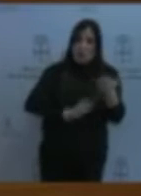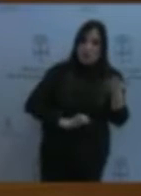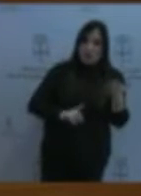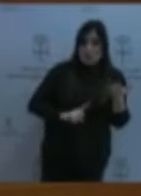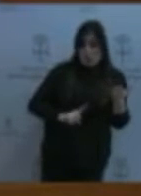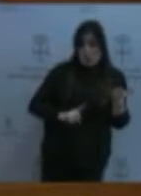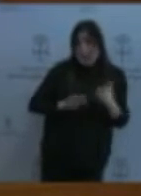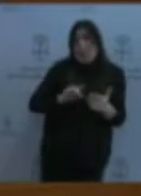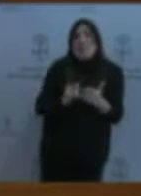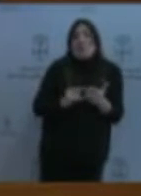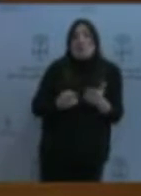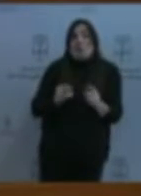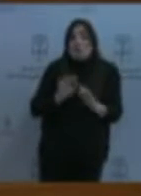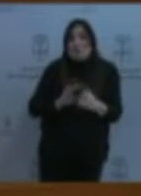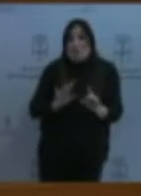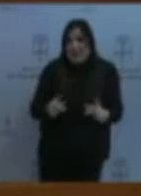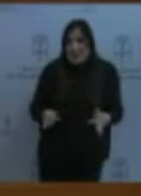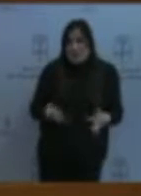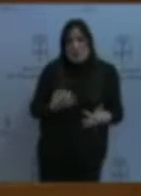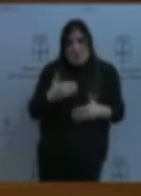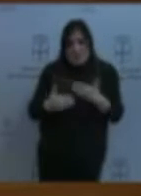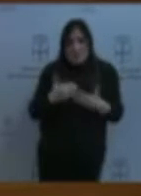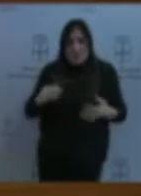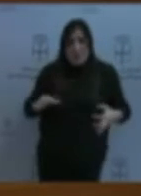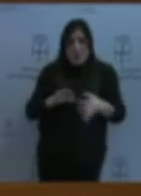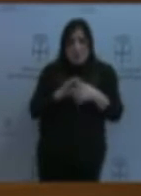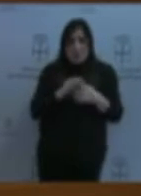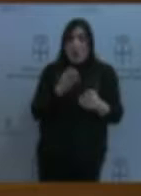los daños actuales, valorados el día 5 de febrero,